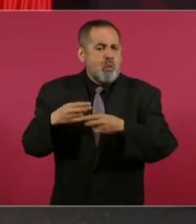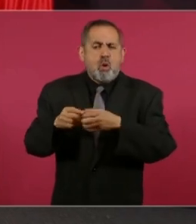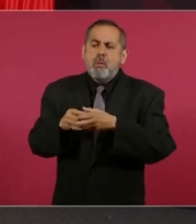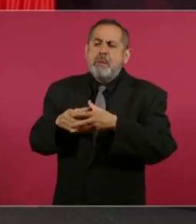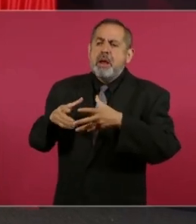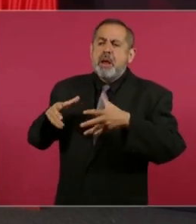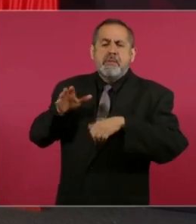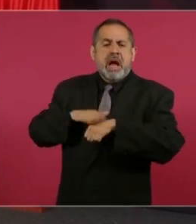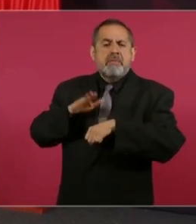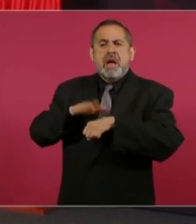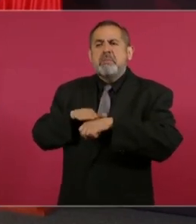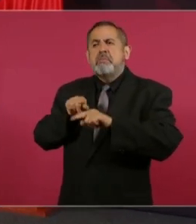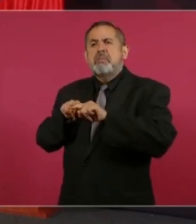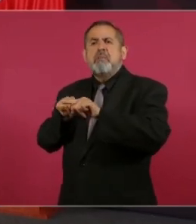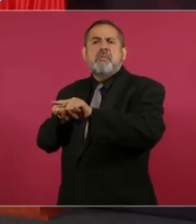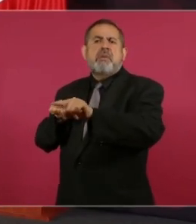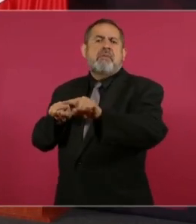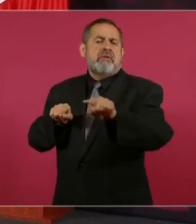la empresa.